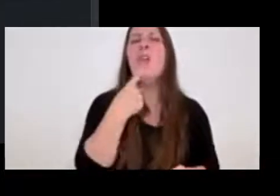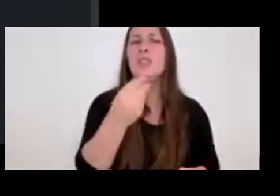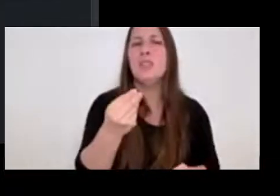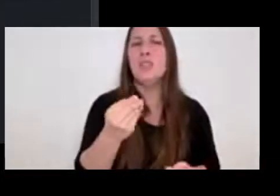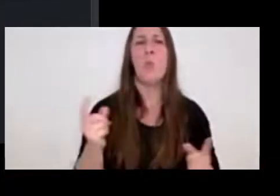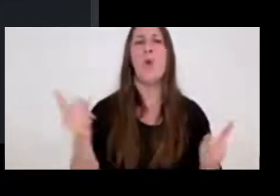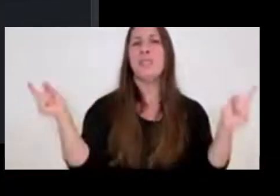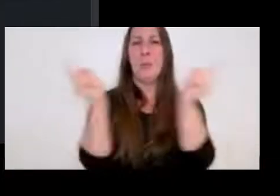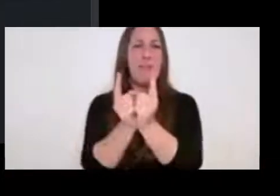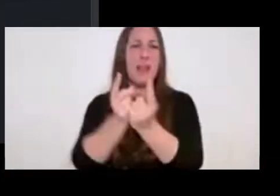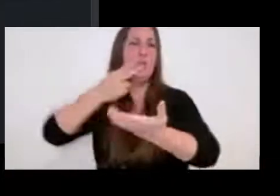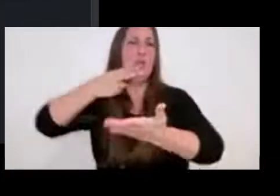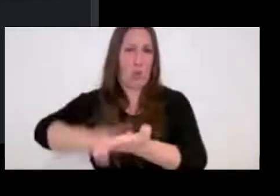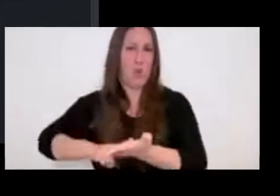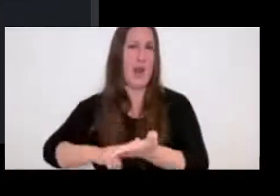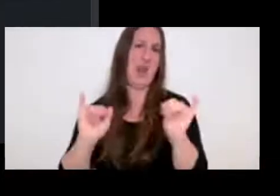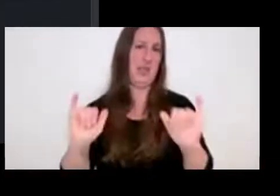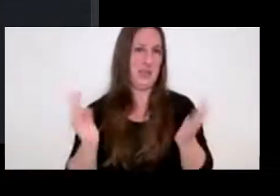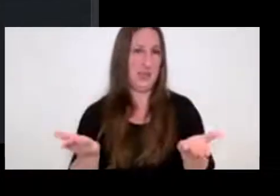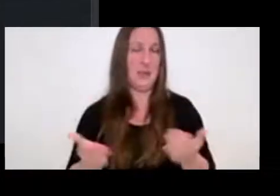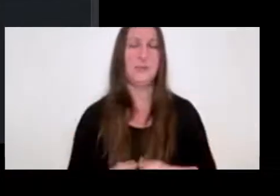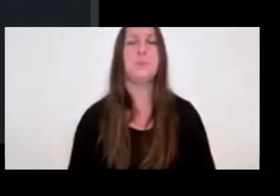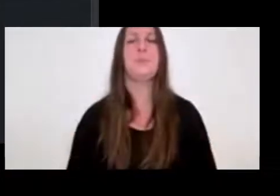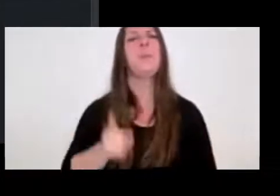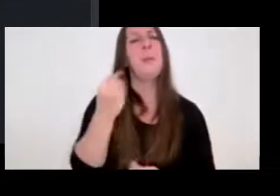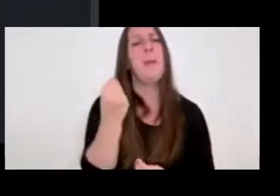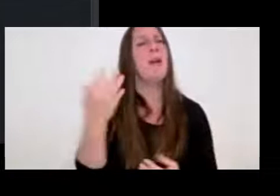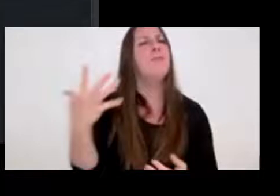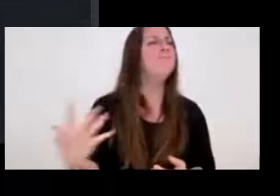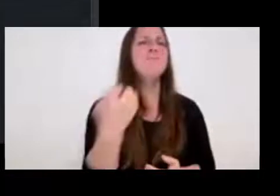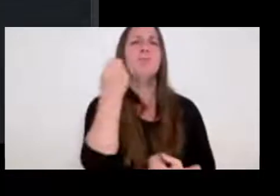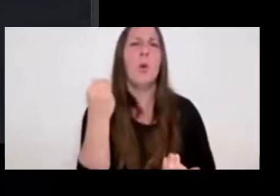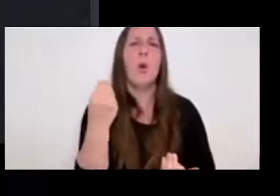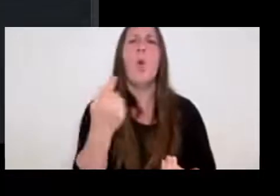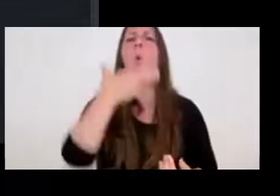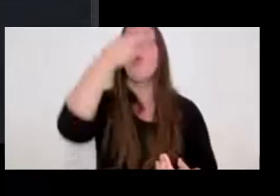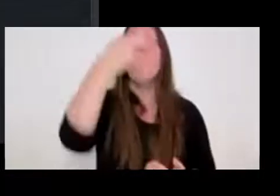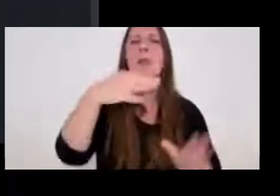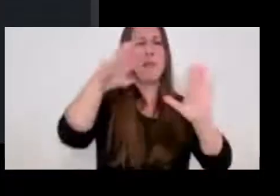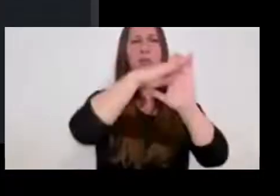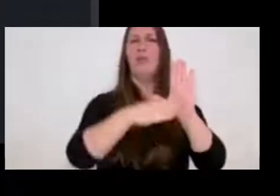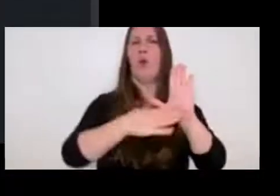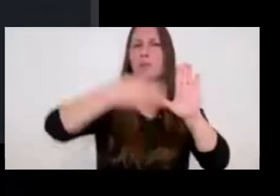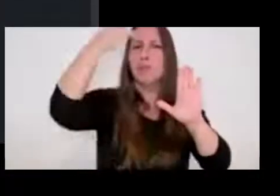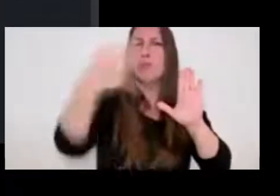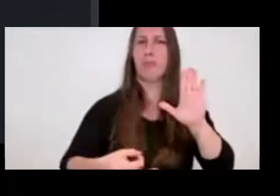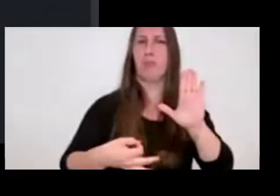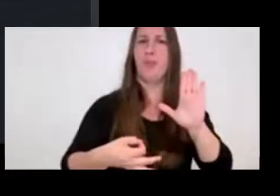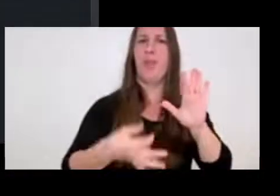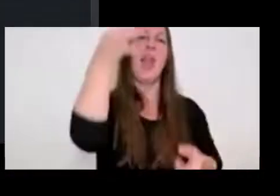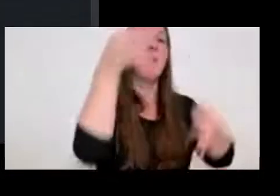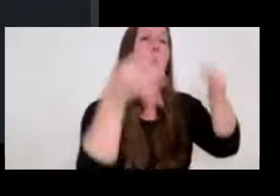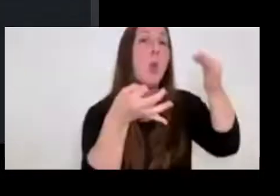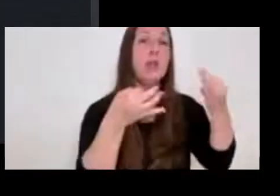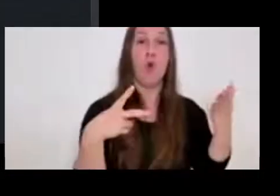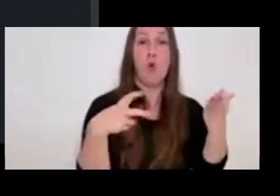digamos, lógicamente, ¿no? Pero ¿para lograr qué? Un cumplimiento adecuado, en donde la evaluación fiscal que hace